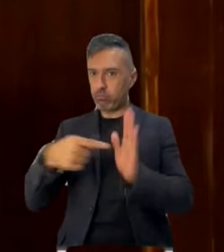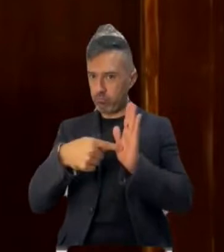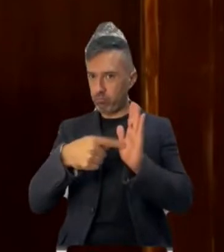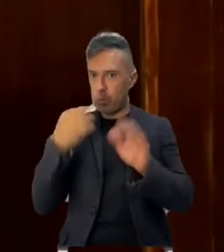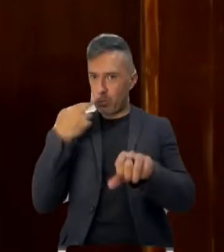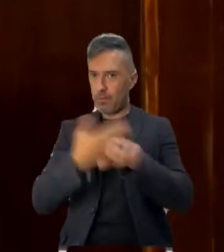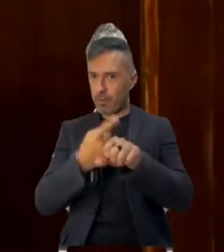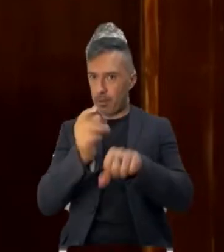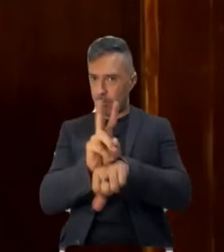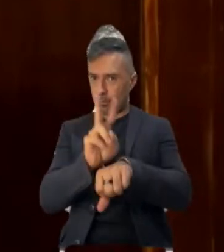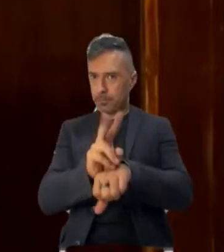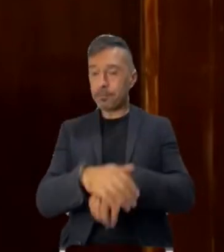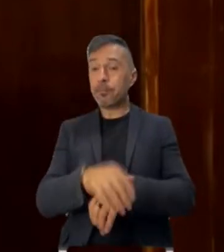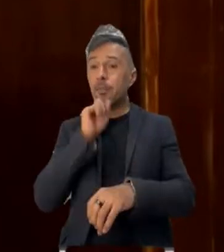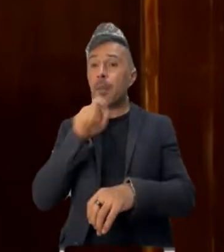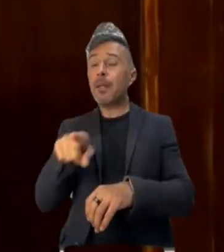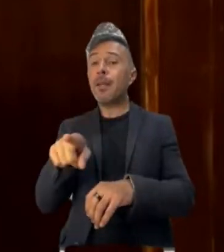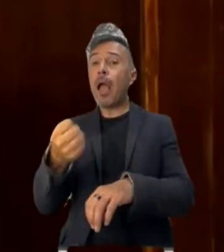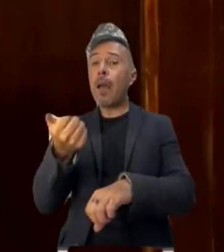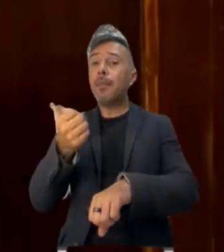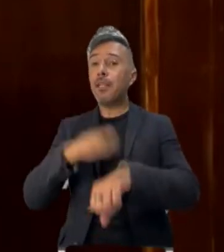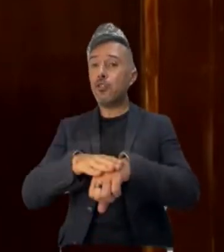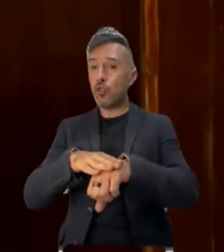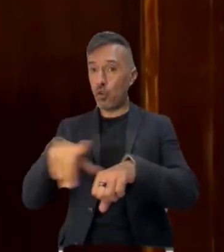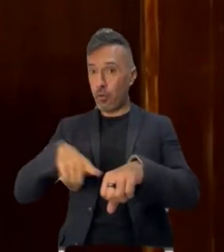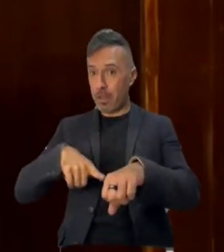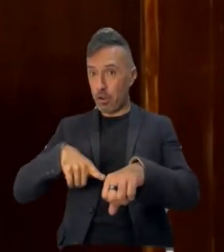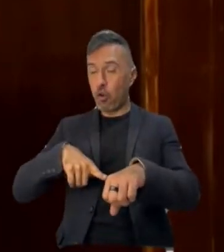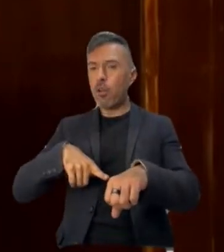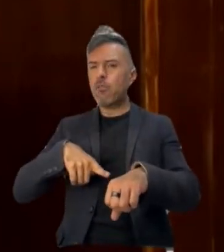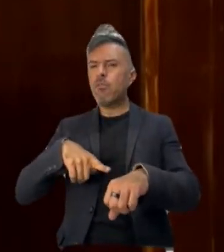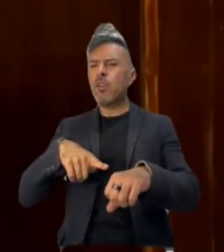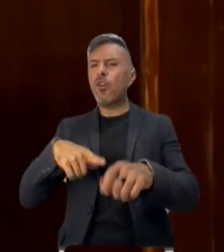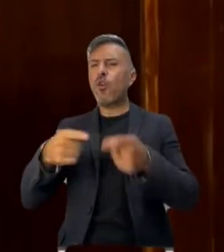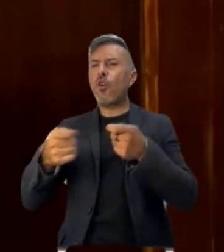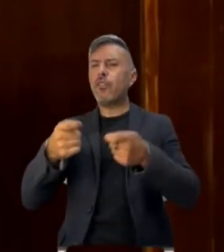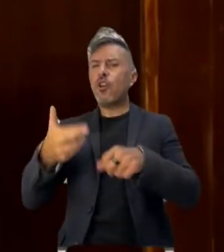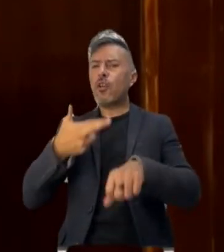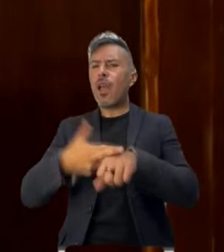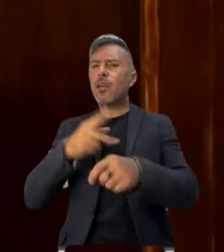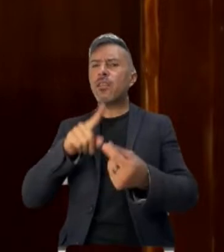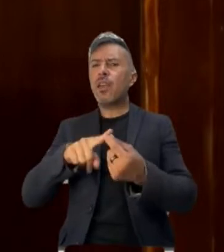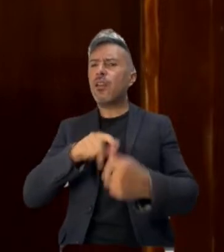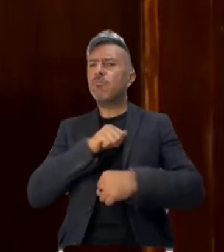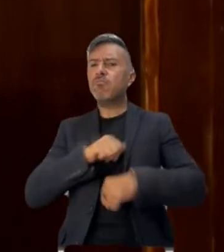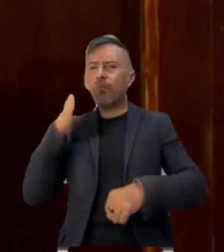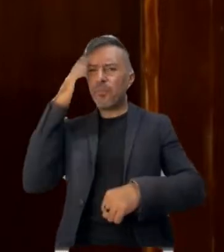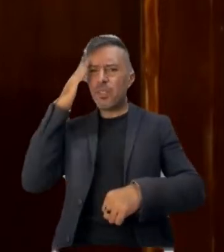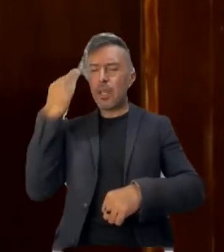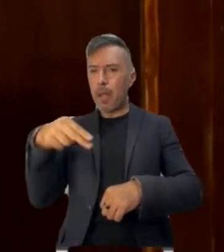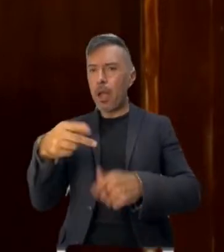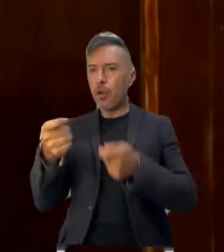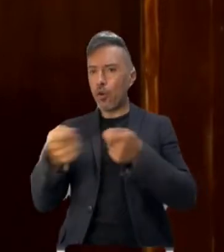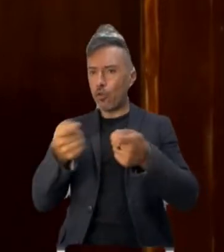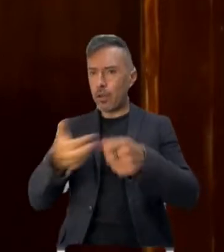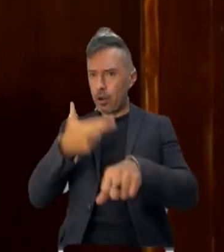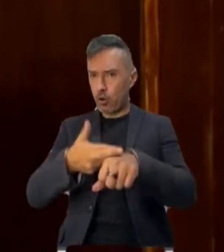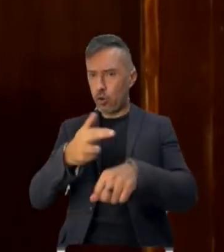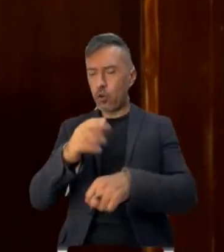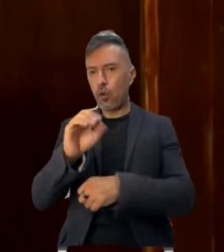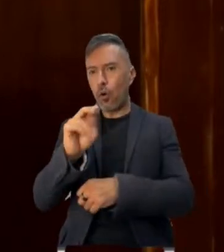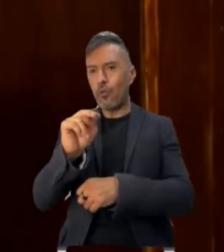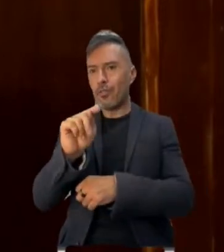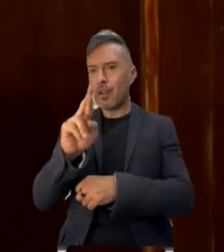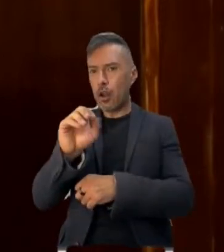que la Contraloría estará a cargo de una persona titular denominada Contralora o Contralor, la cual será nombrada